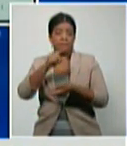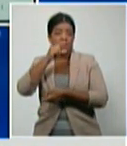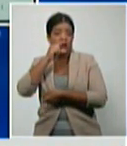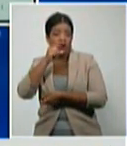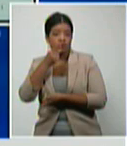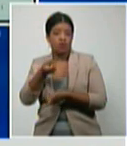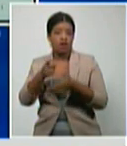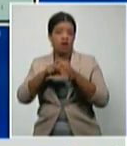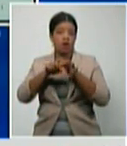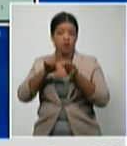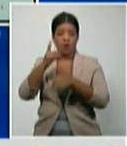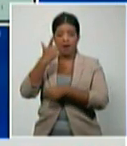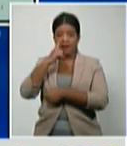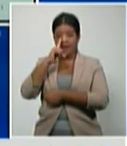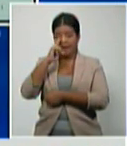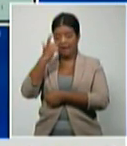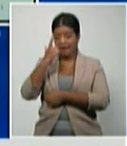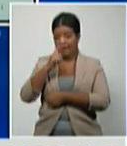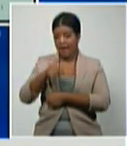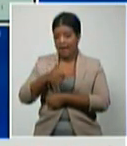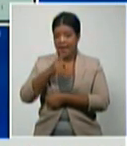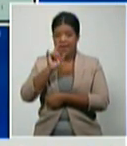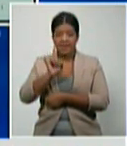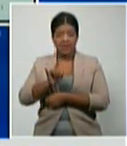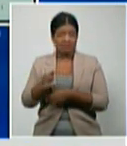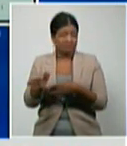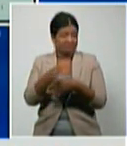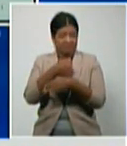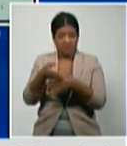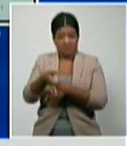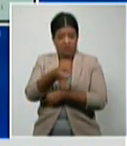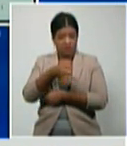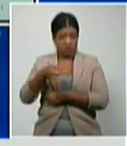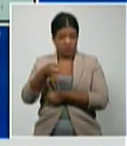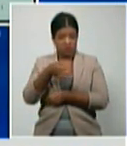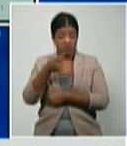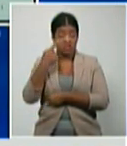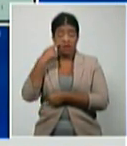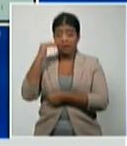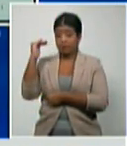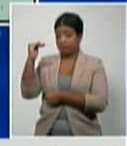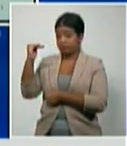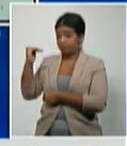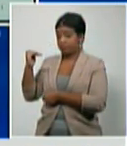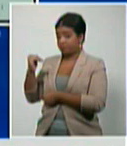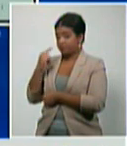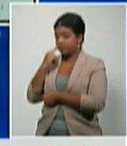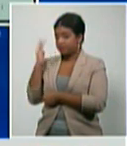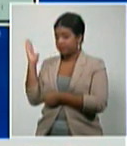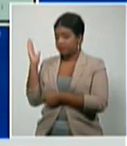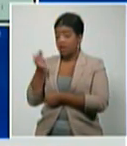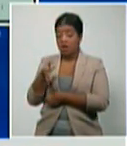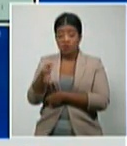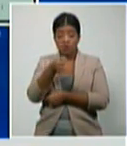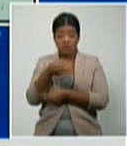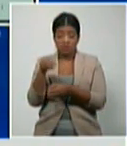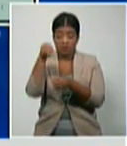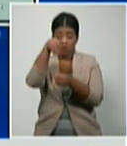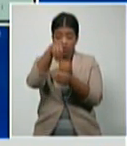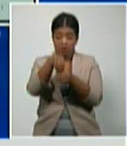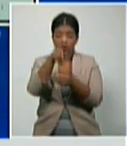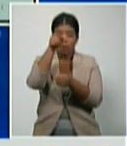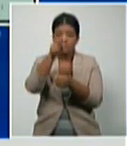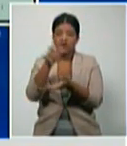San Cristóbal. Fíjense, son los municipios a donde pertenecen estas